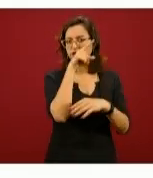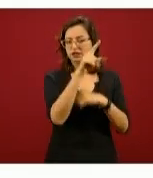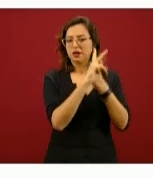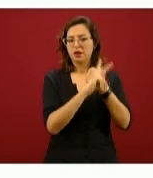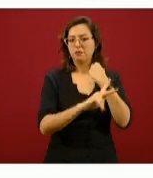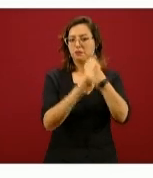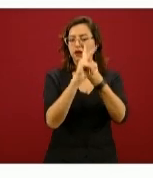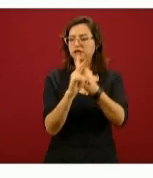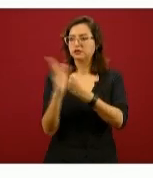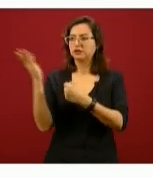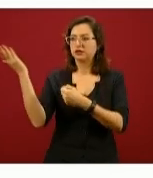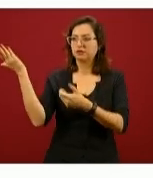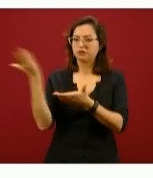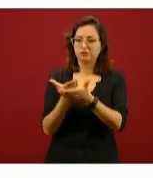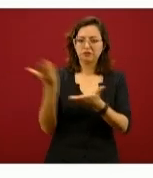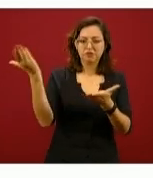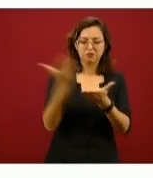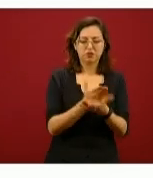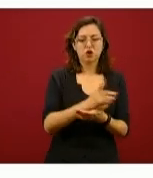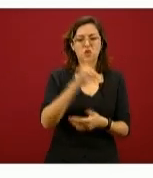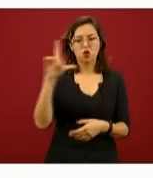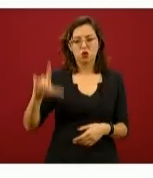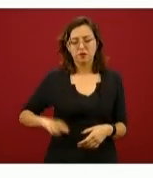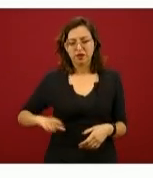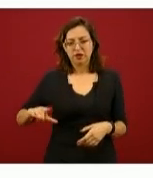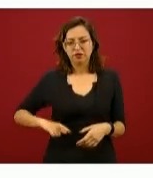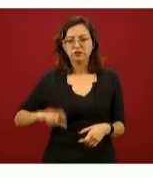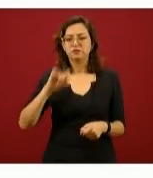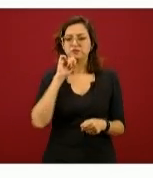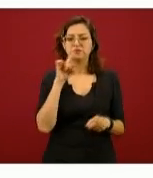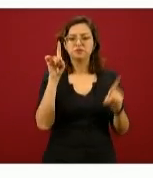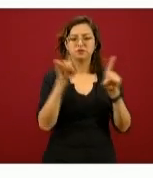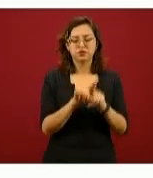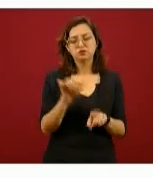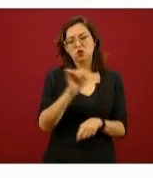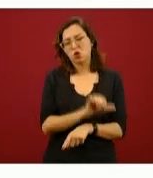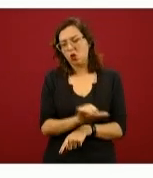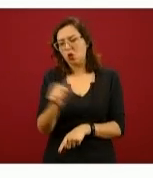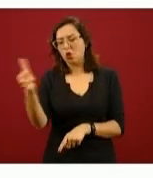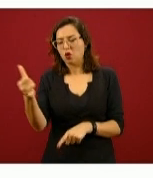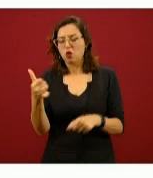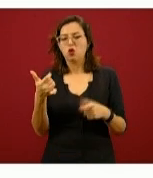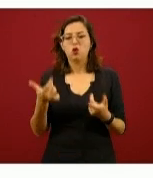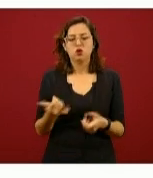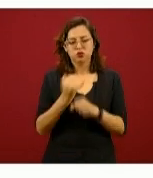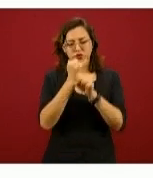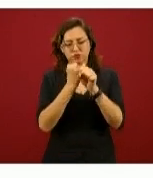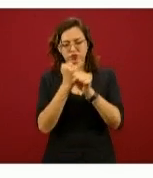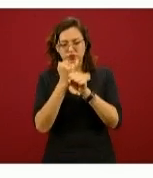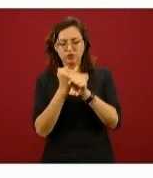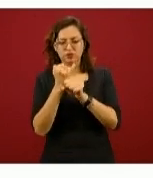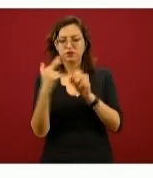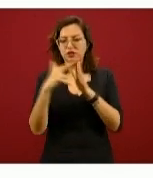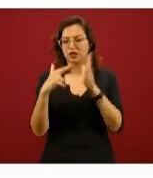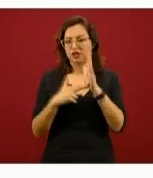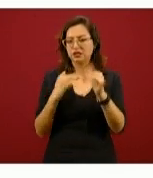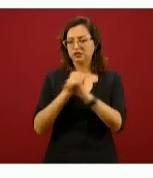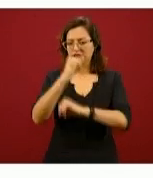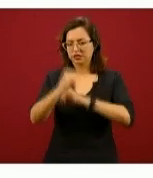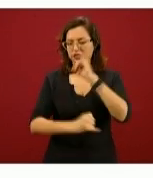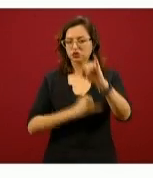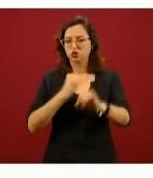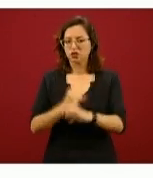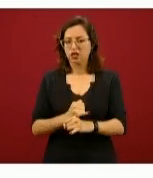los países, tanto de sus gobiernos como la constatación por fuentes indirectas de acuerdo a lo dispuesto por el Reglamento Sanitario